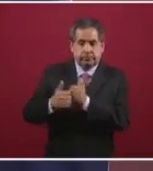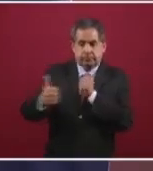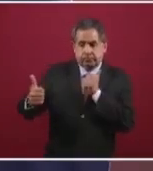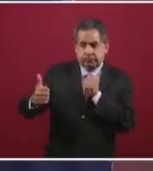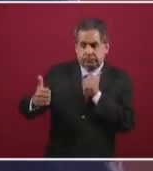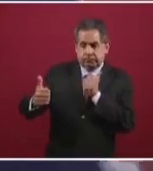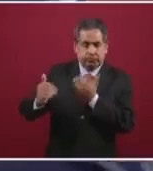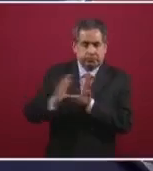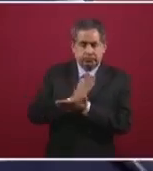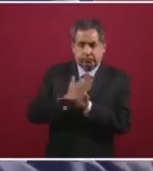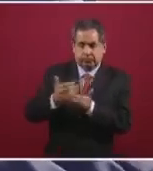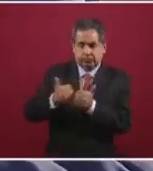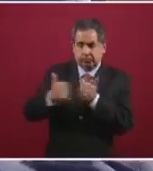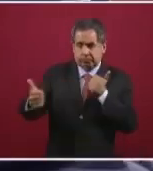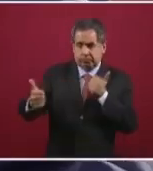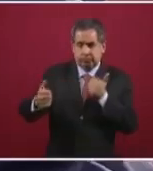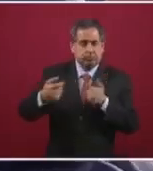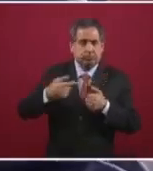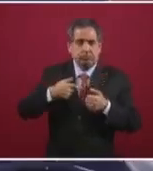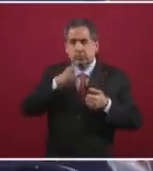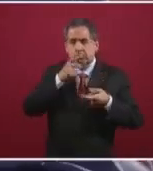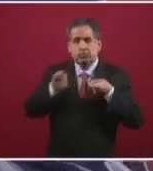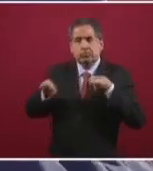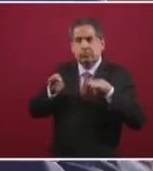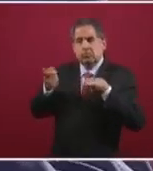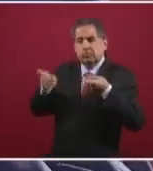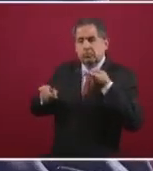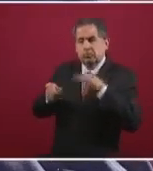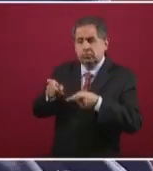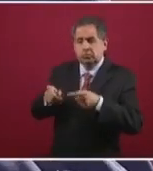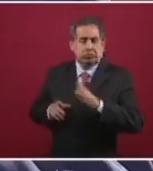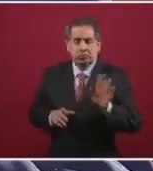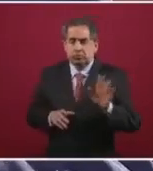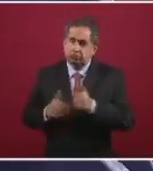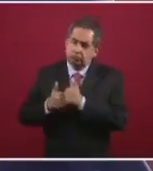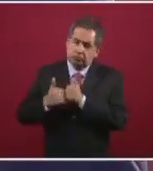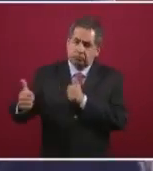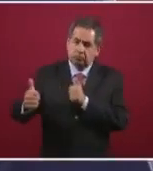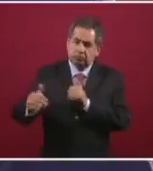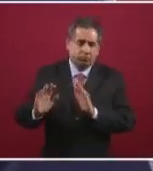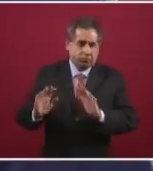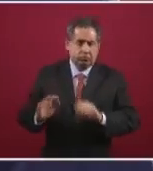independiente, tiene autonomía del Poder Ejecutivo.